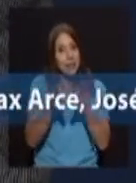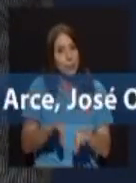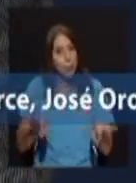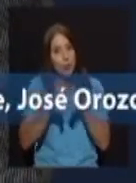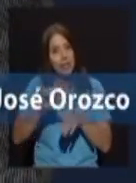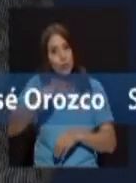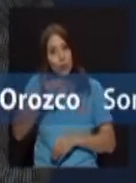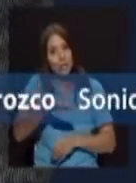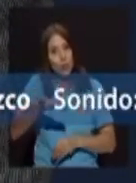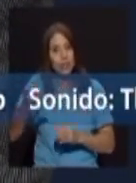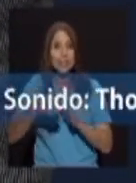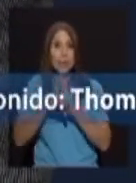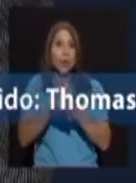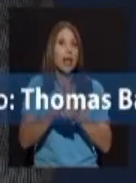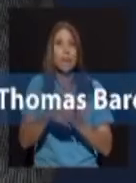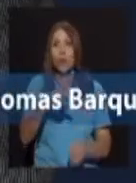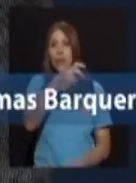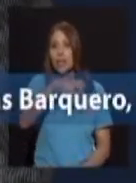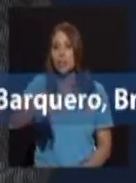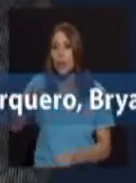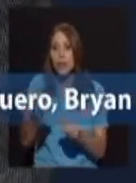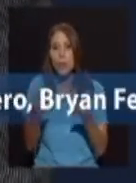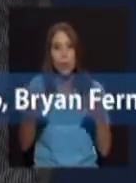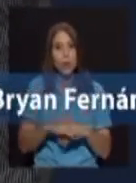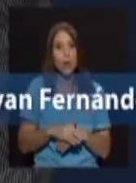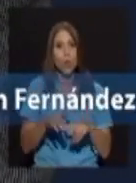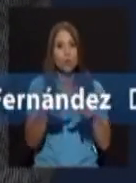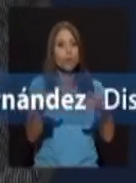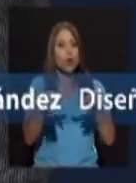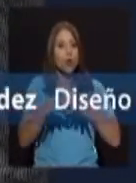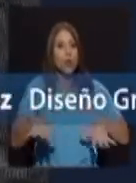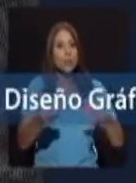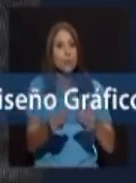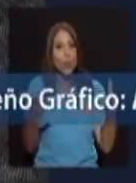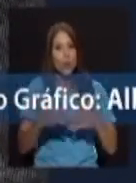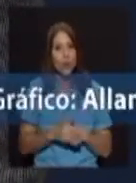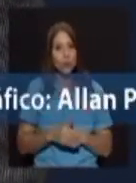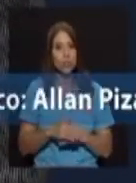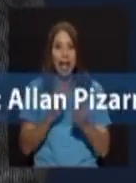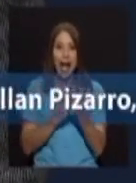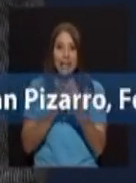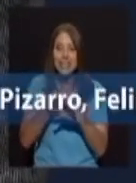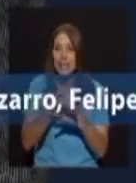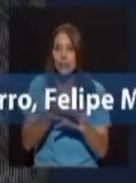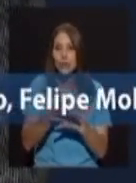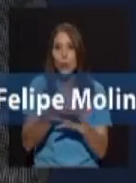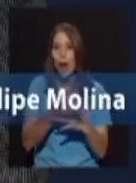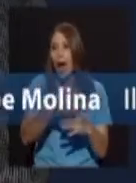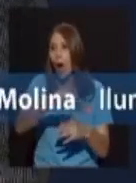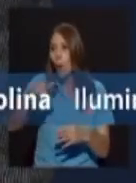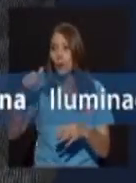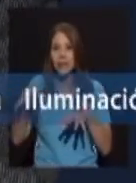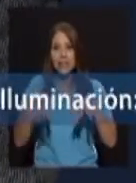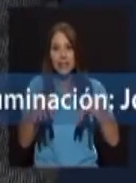cosas. Por ejemplo, el transporte público, los espacios públicos, el acceso a una serie de otras